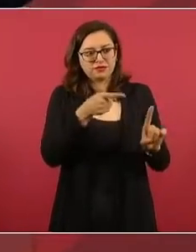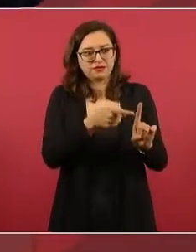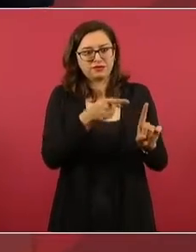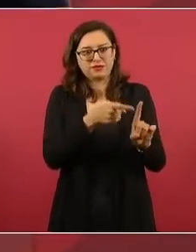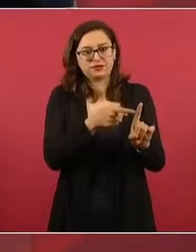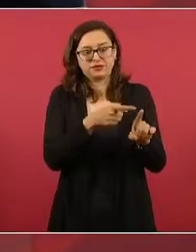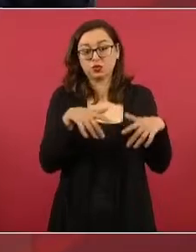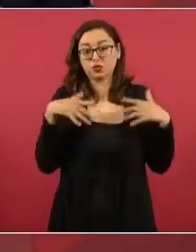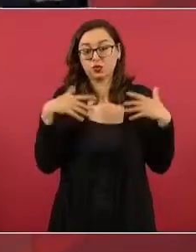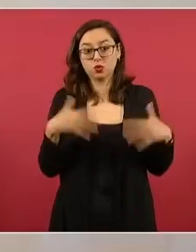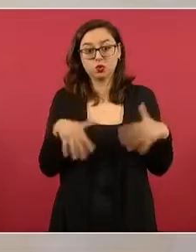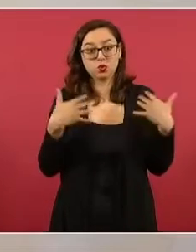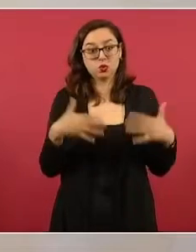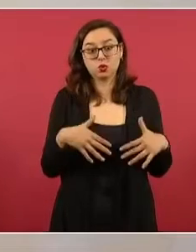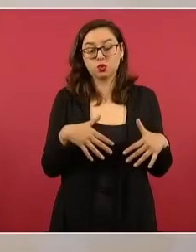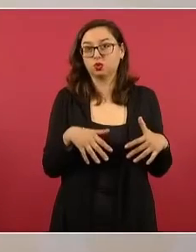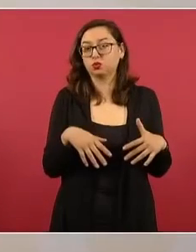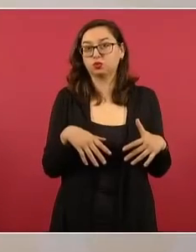prototipo